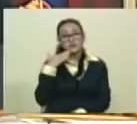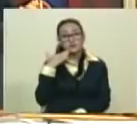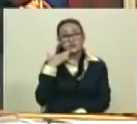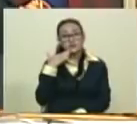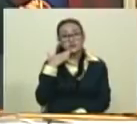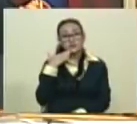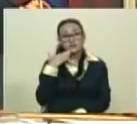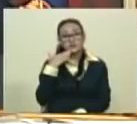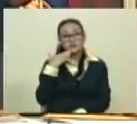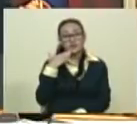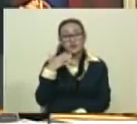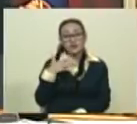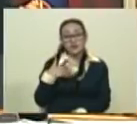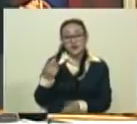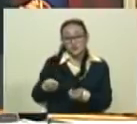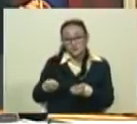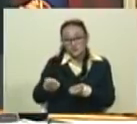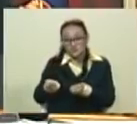logró chantajear